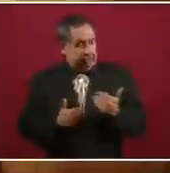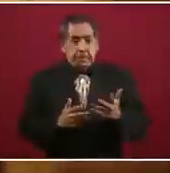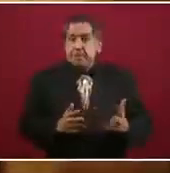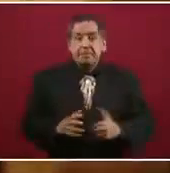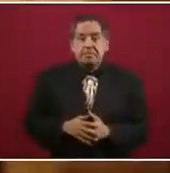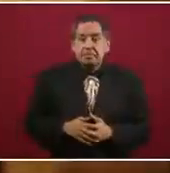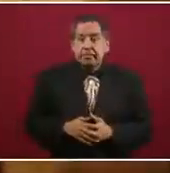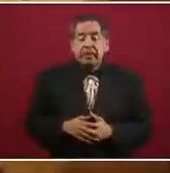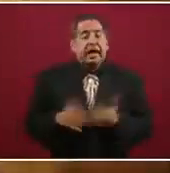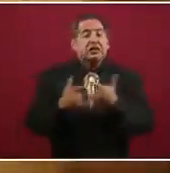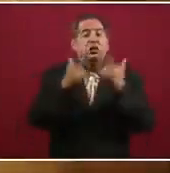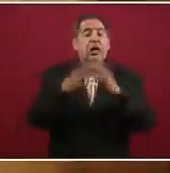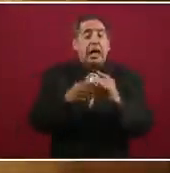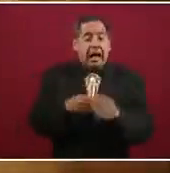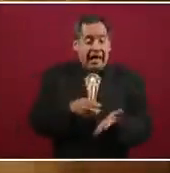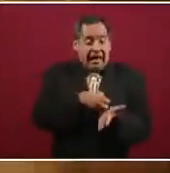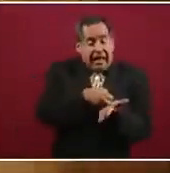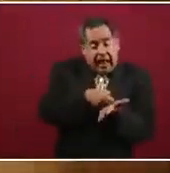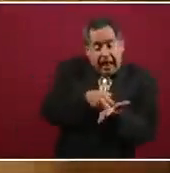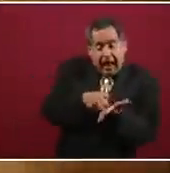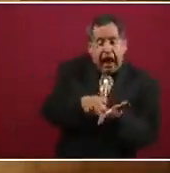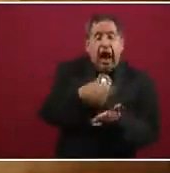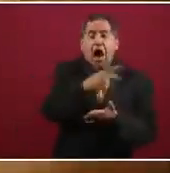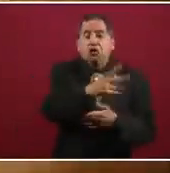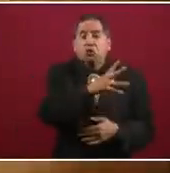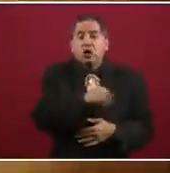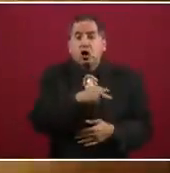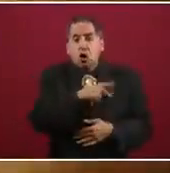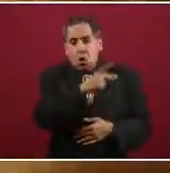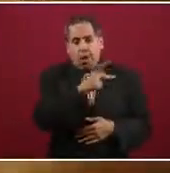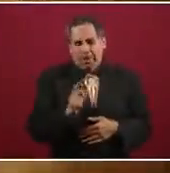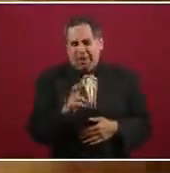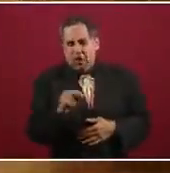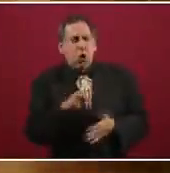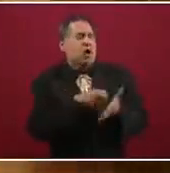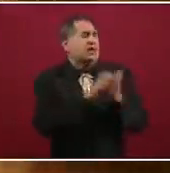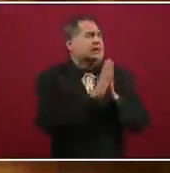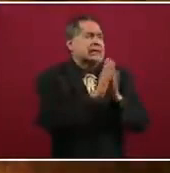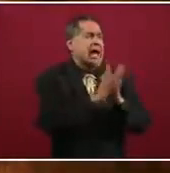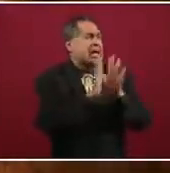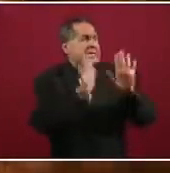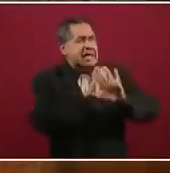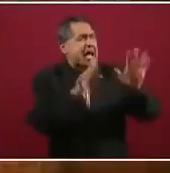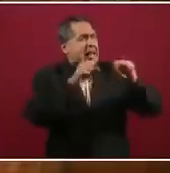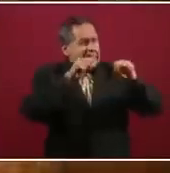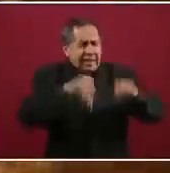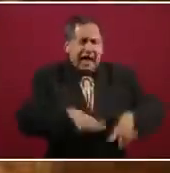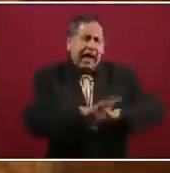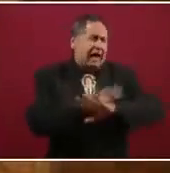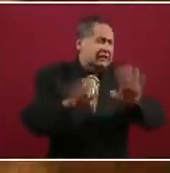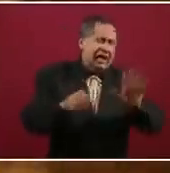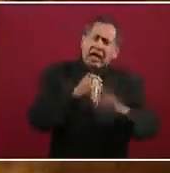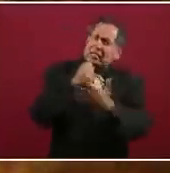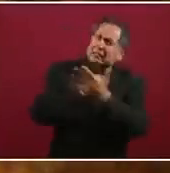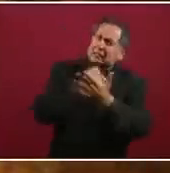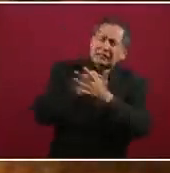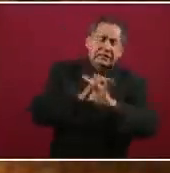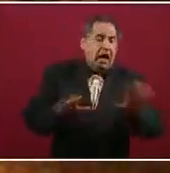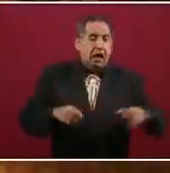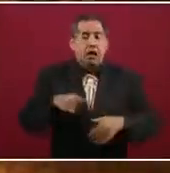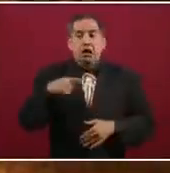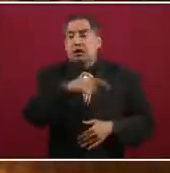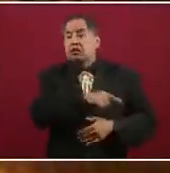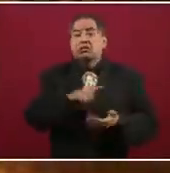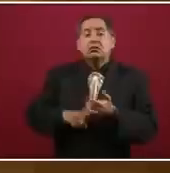que de rodillas, Pedro Guerrero pidió a su hijo que depusiera las armas y dejara la lucha independentista, a lo que el jefe